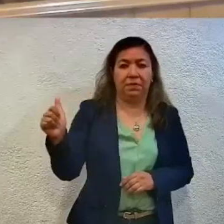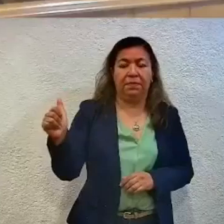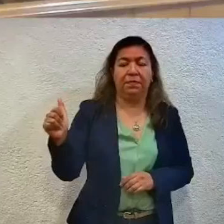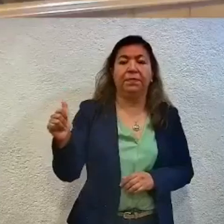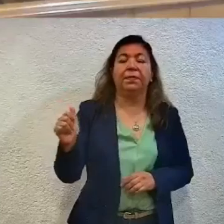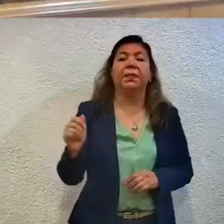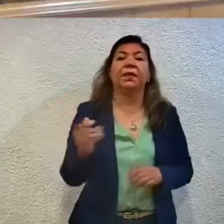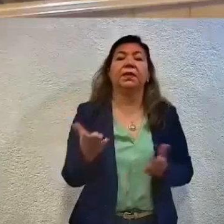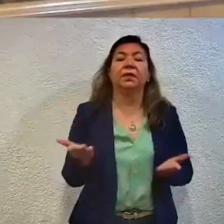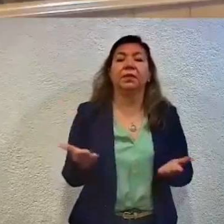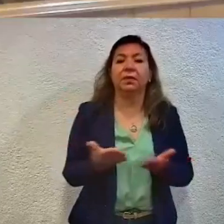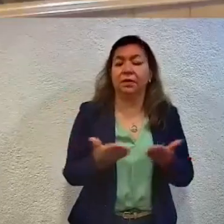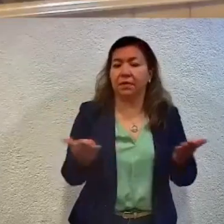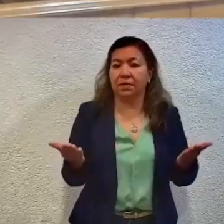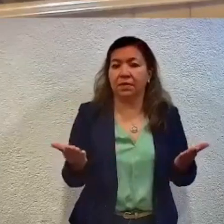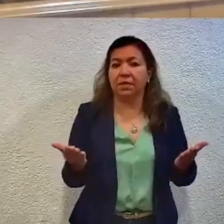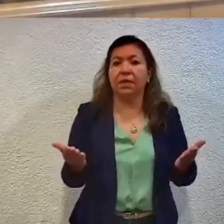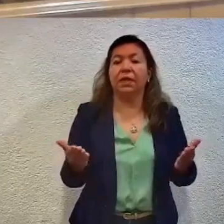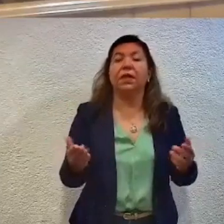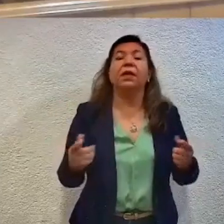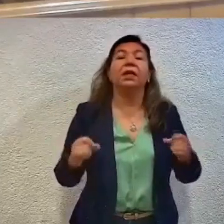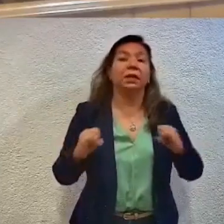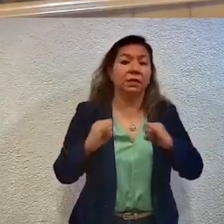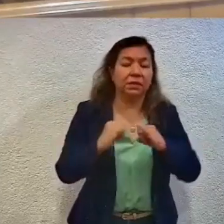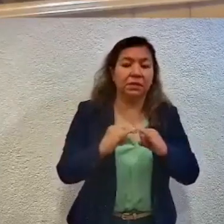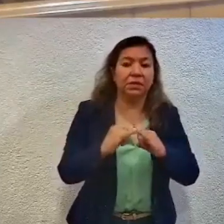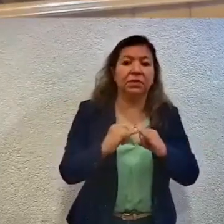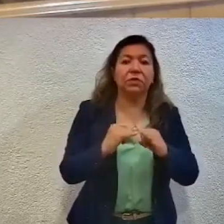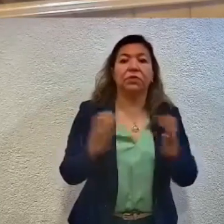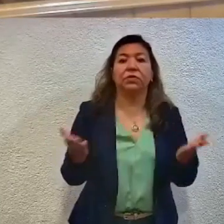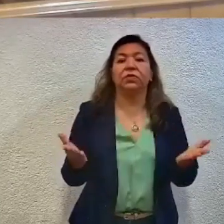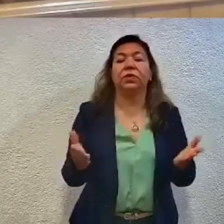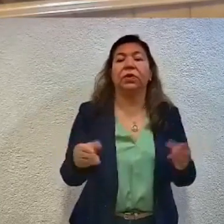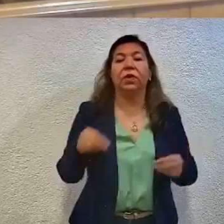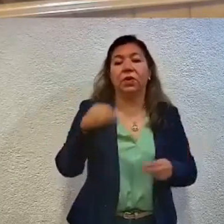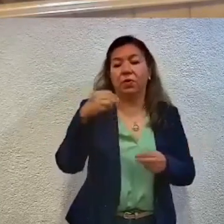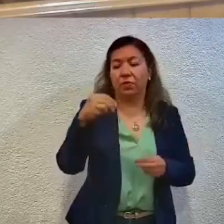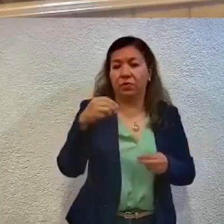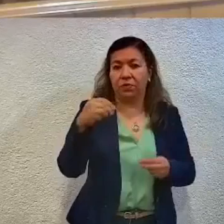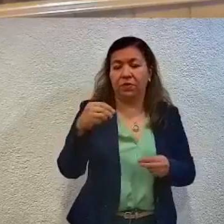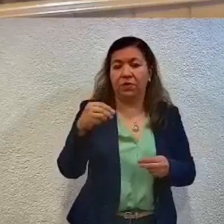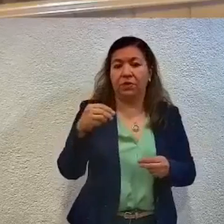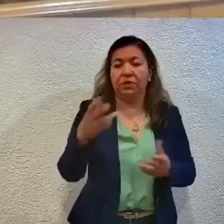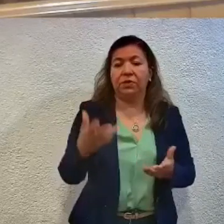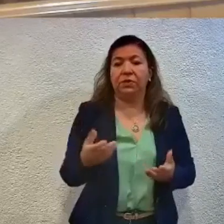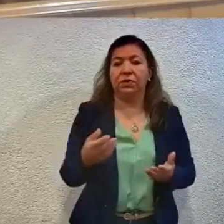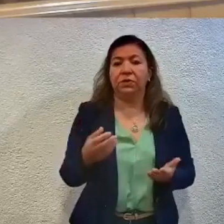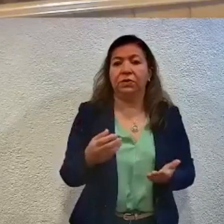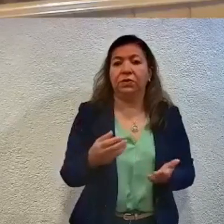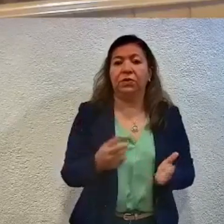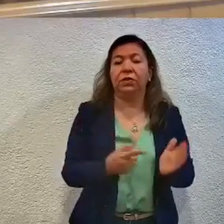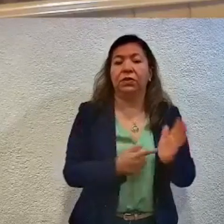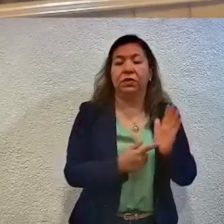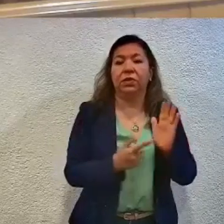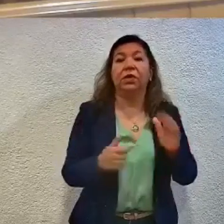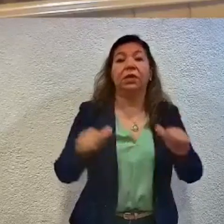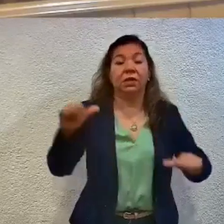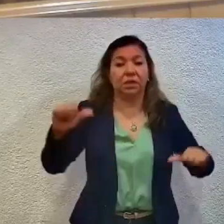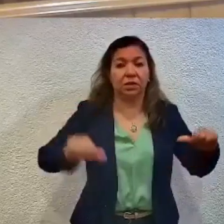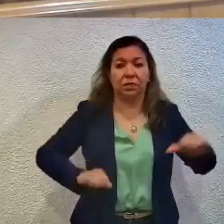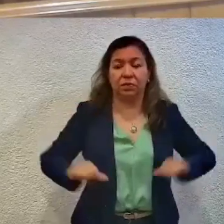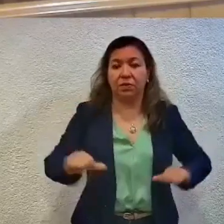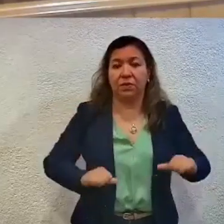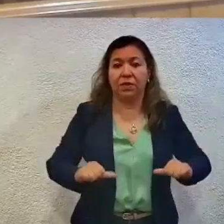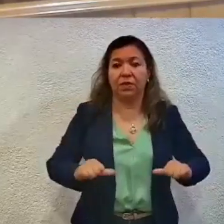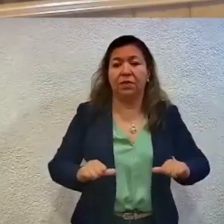el recurrente, se deduce que su pretensión consiste en que este órgano jurisdiccional revoque el oficio impugnado y